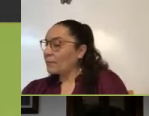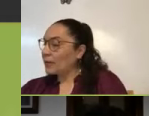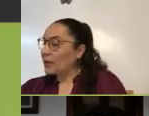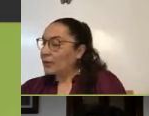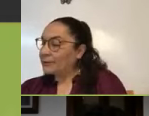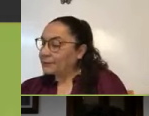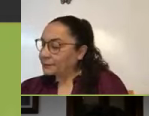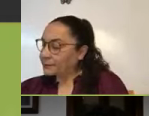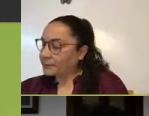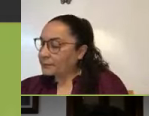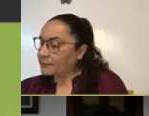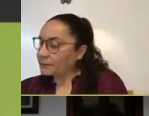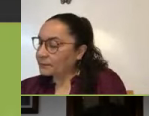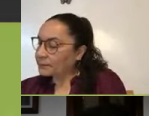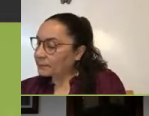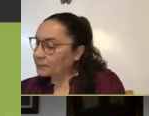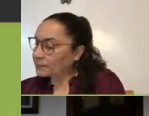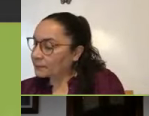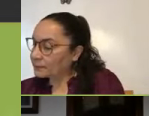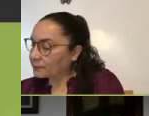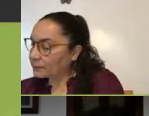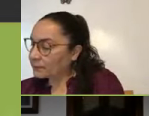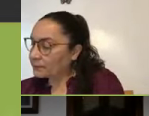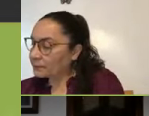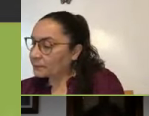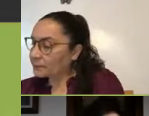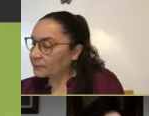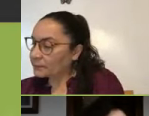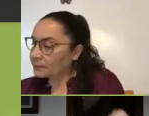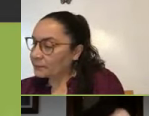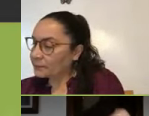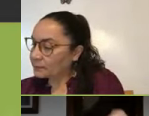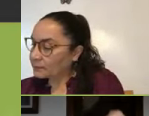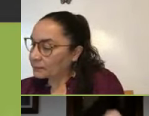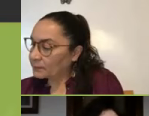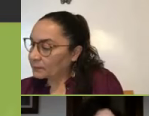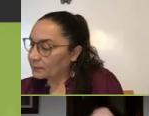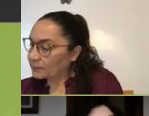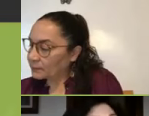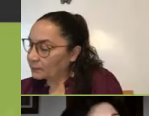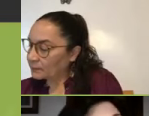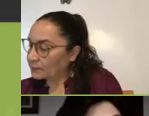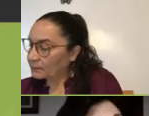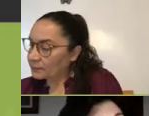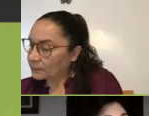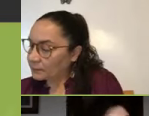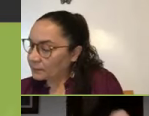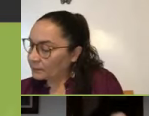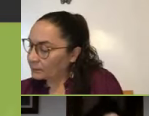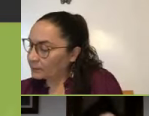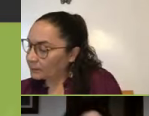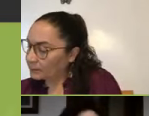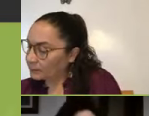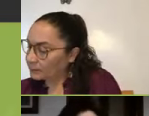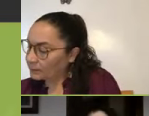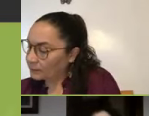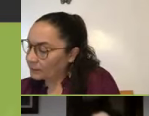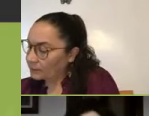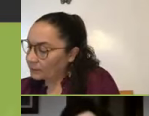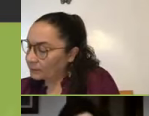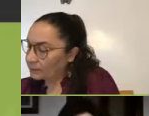normas tributarias claras, que respeten los derechos de los contribuyentes y que otorguen a las autoridades el